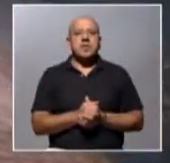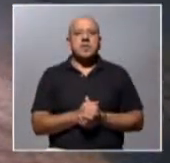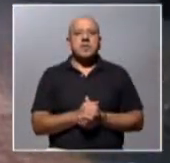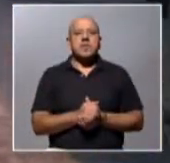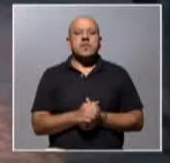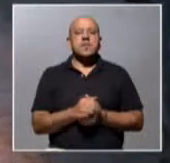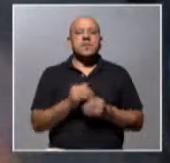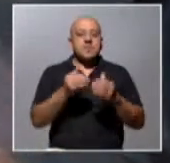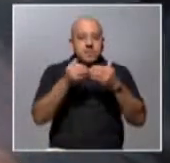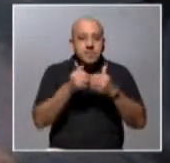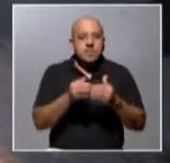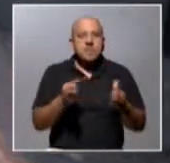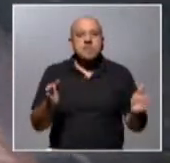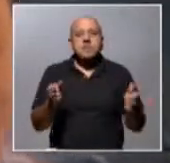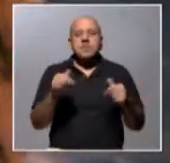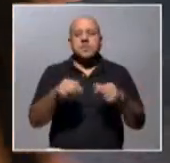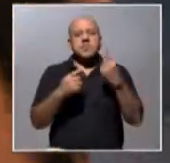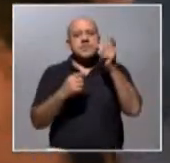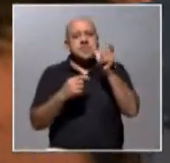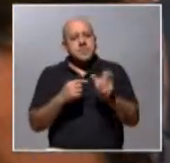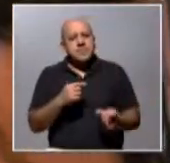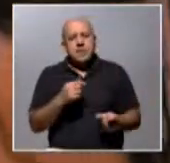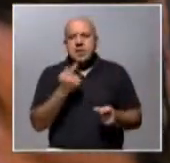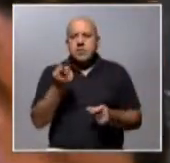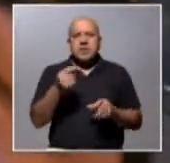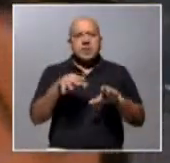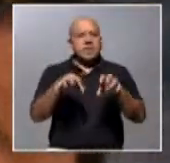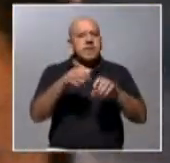Cuando empezamos a dar las porciones, una persona en situación de calle empieza a comer,